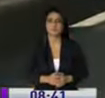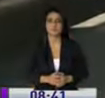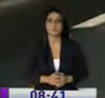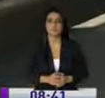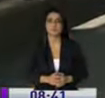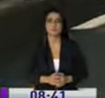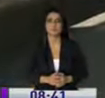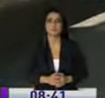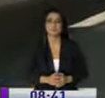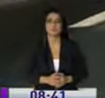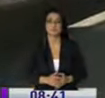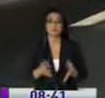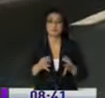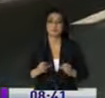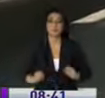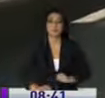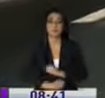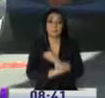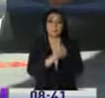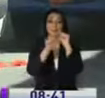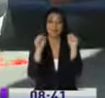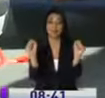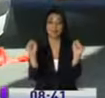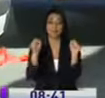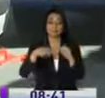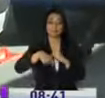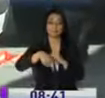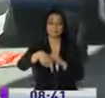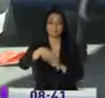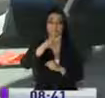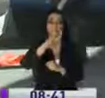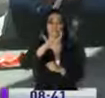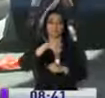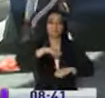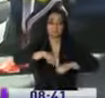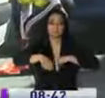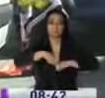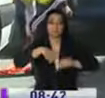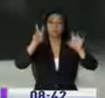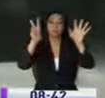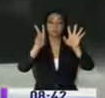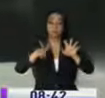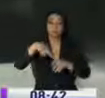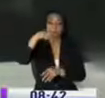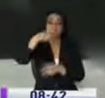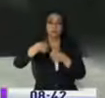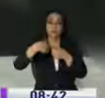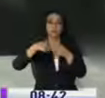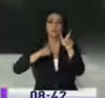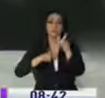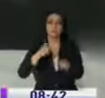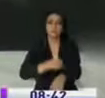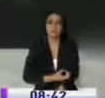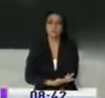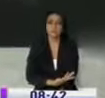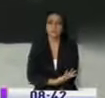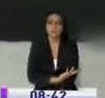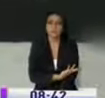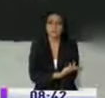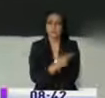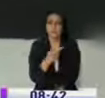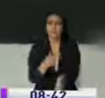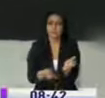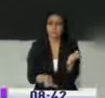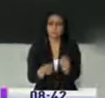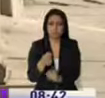Transcurría la media mañana y la transitada calle 25 de mayo en el sector de Cotocollao, norte de Quito, puso a los transeúntes los pelos de punta. Todo fue